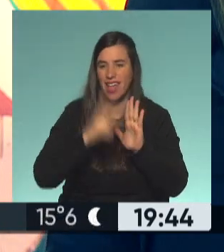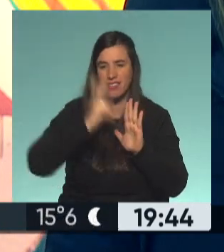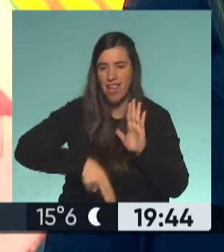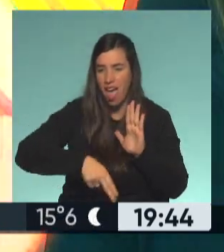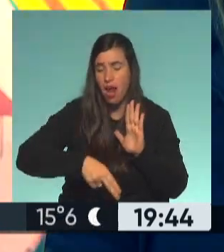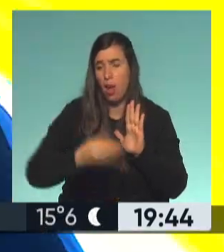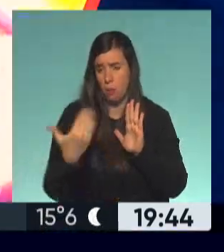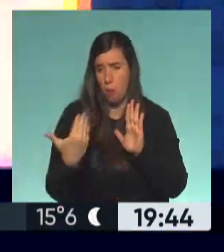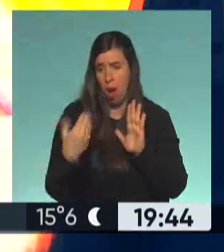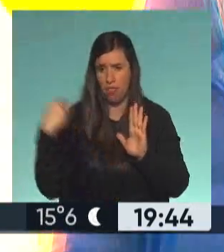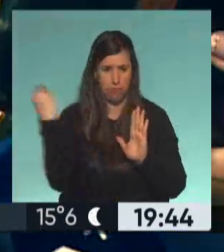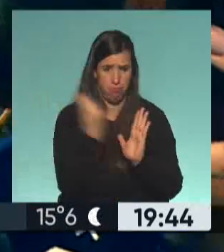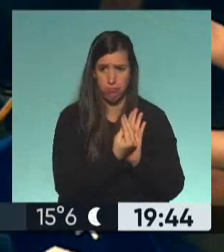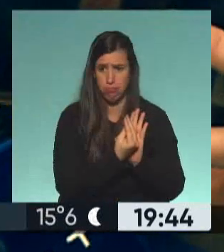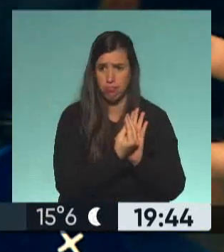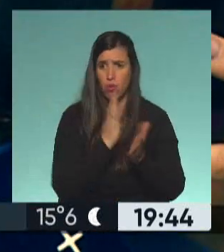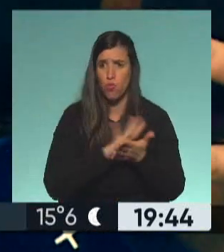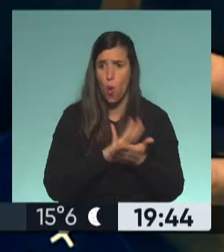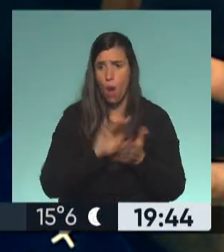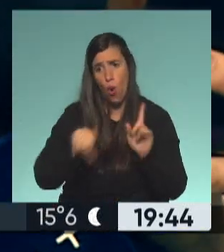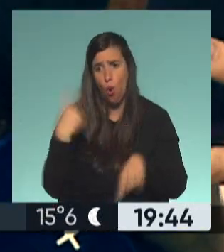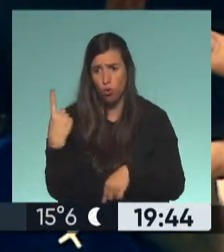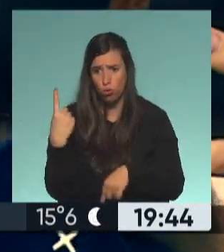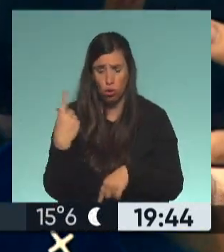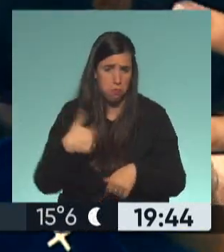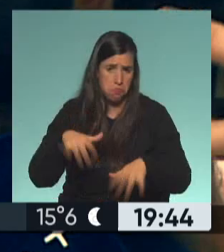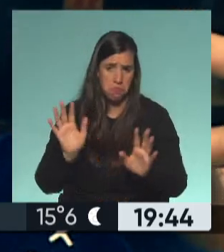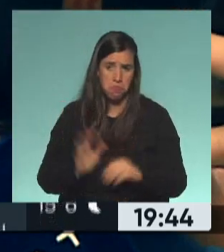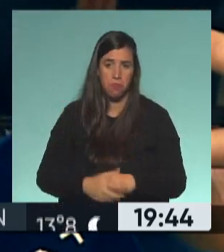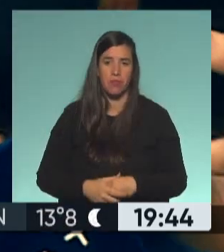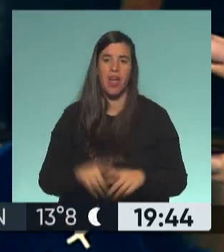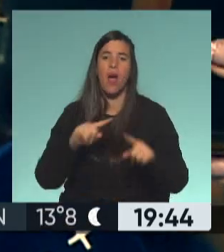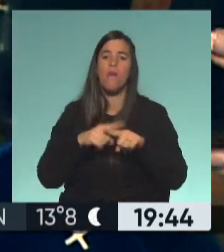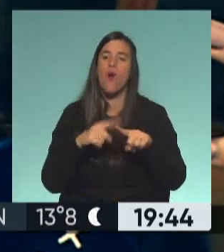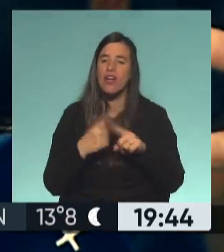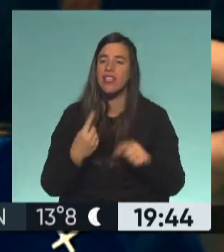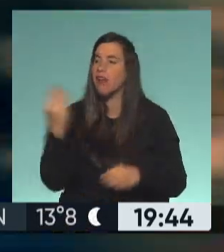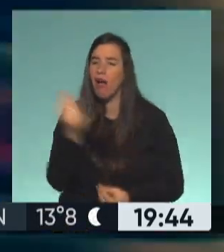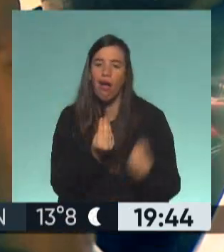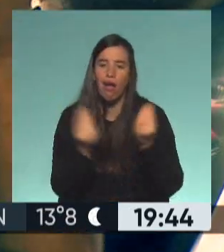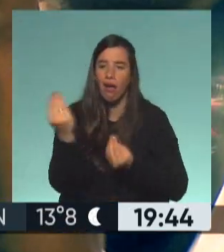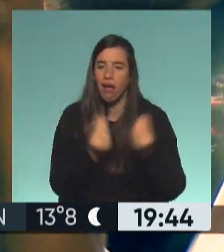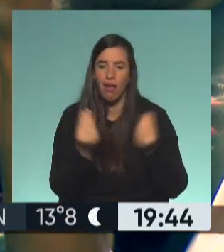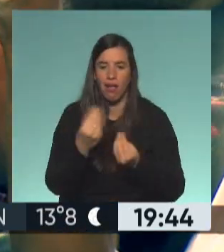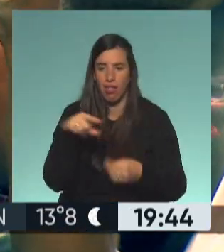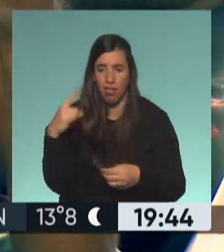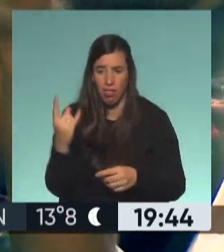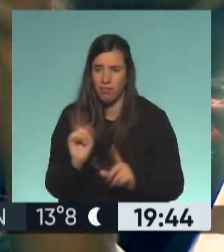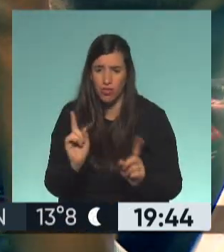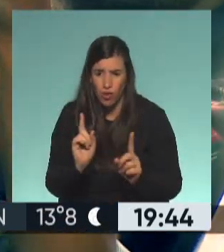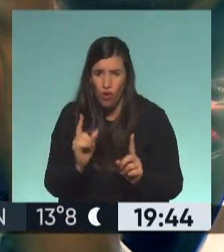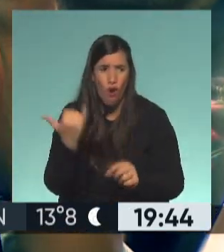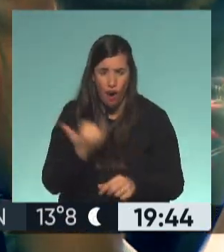que ya están en carrera, otros. La política también no es un liceo de señoritas, hay eventos, hay